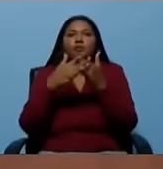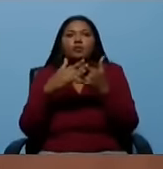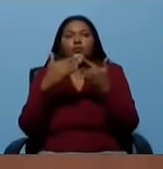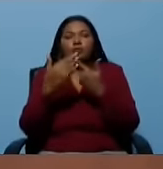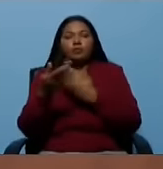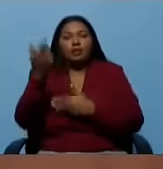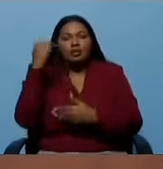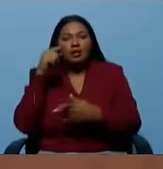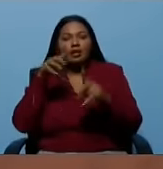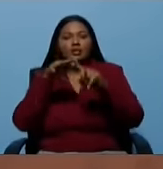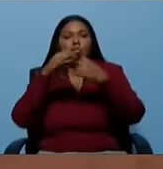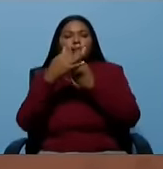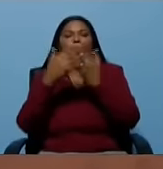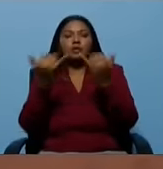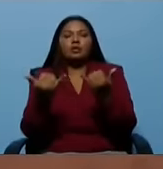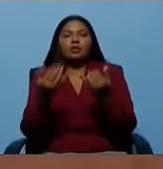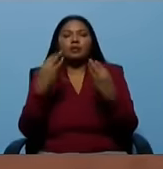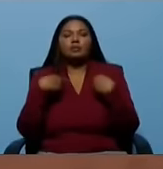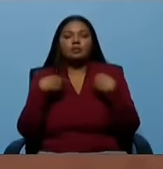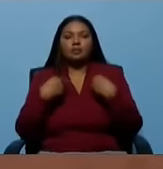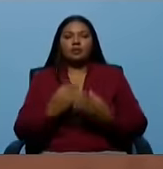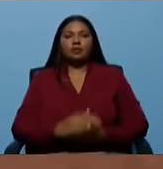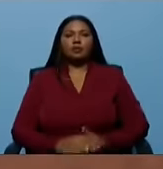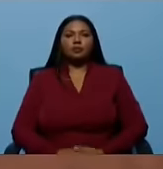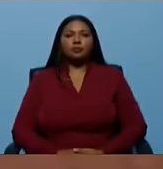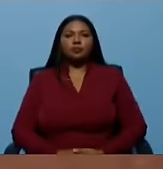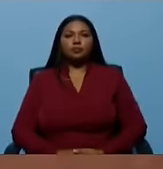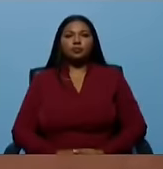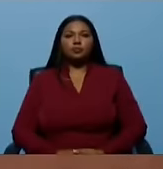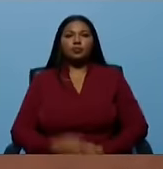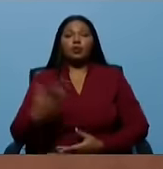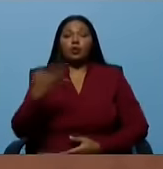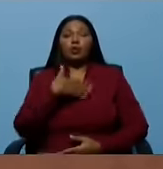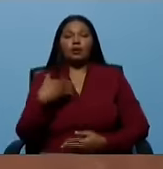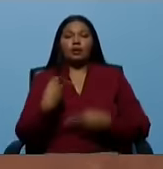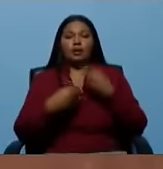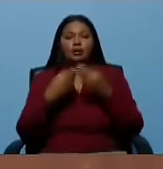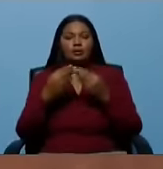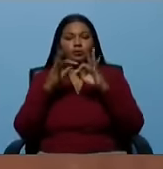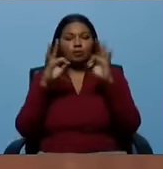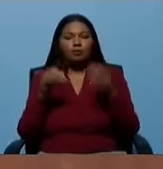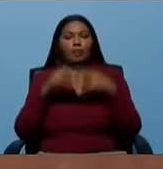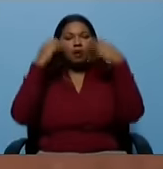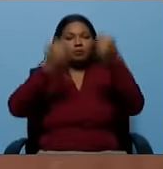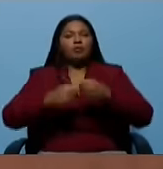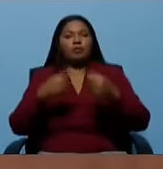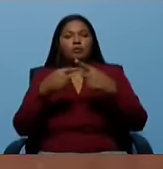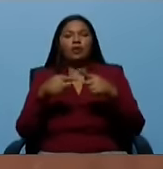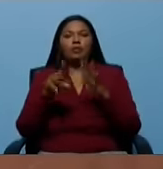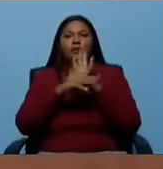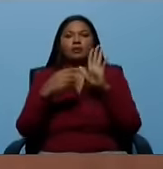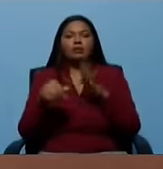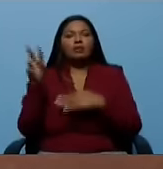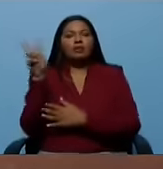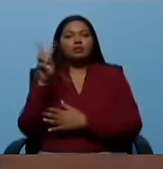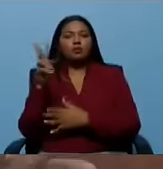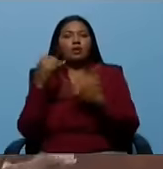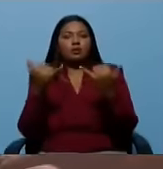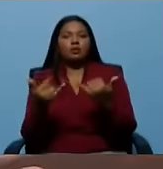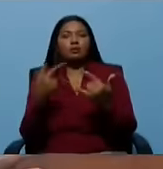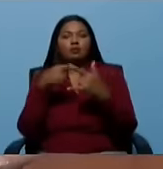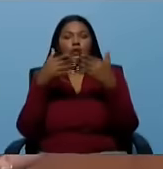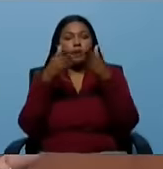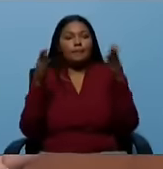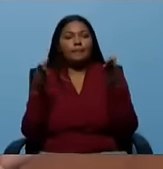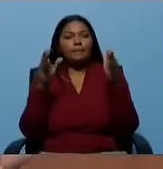detrás de esa pretensión y de ese cantar fraude de la derecha venezolana y cuando tú abres el